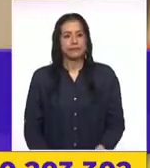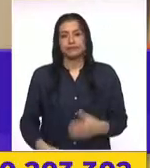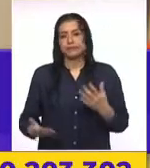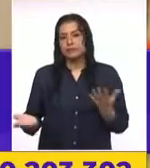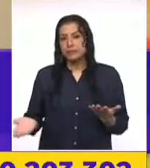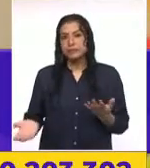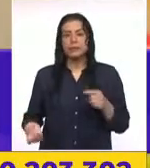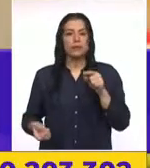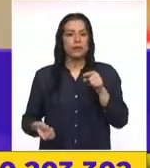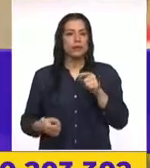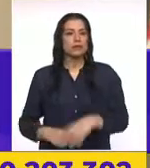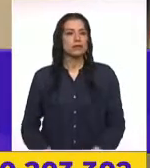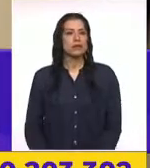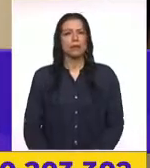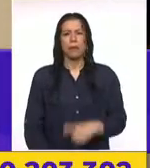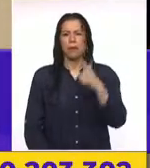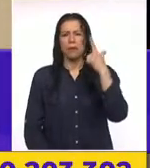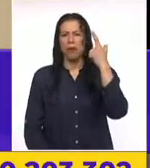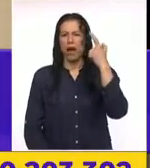caso